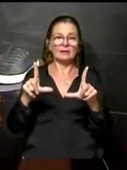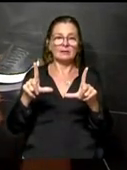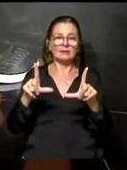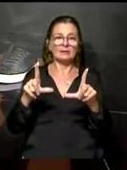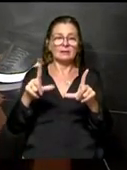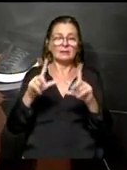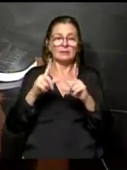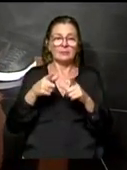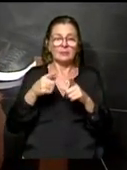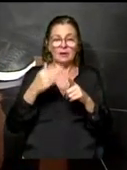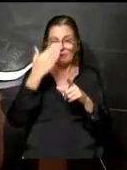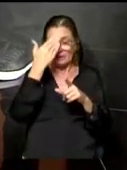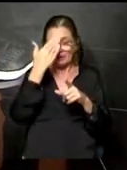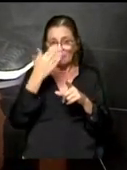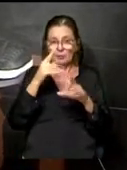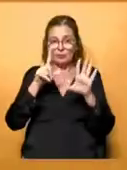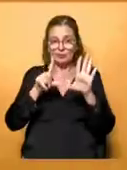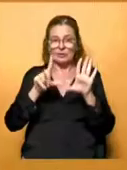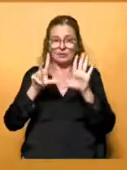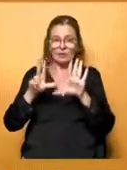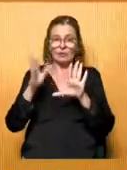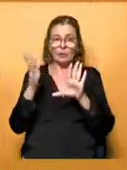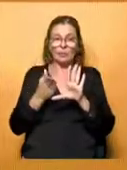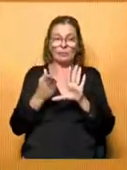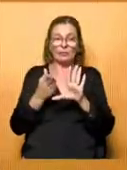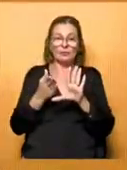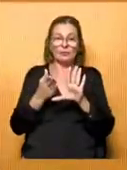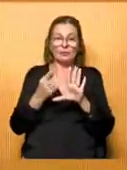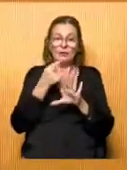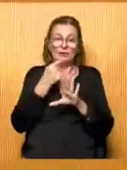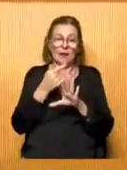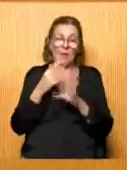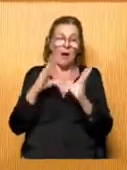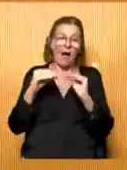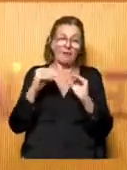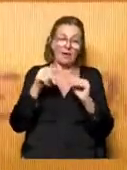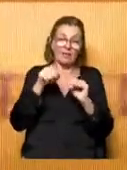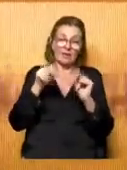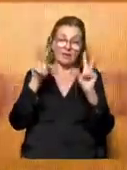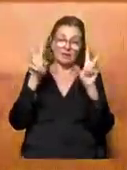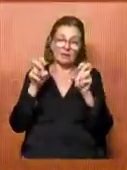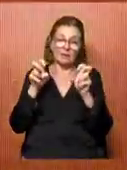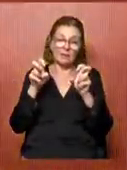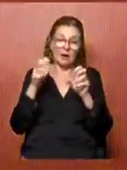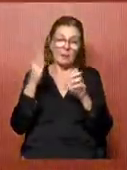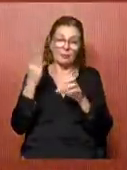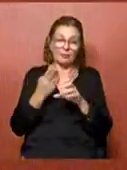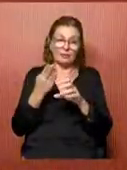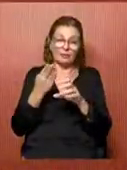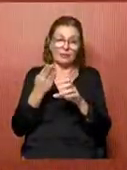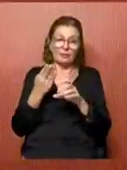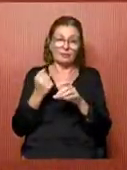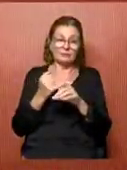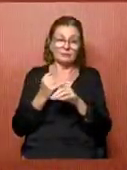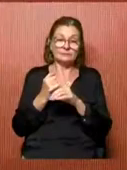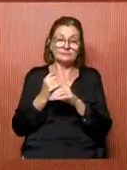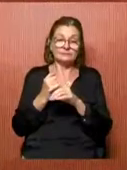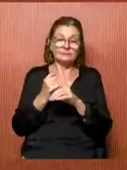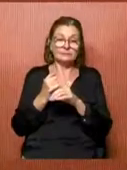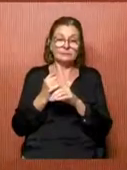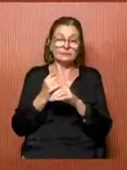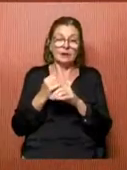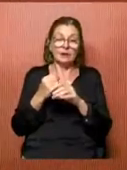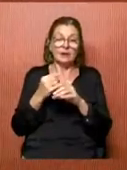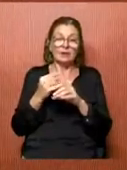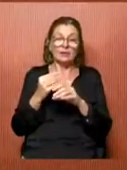casos el Frente Amplio con 78%, digamos, es el porcentaje, digamos, esas intervenciones que